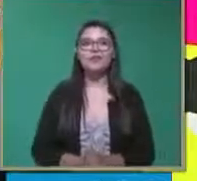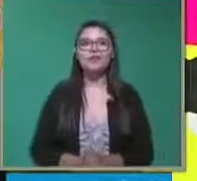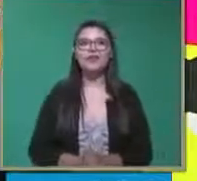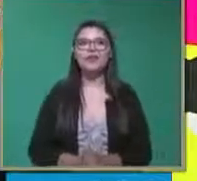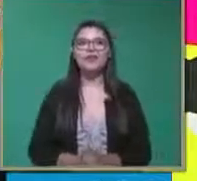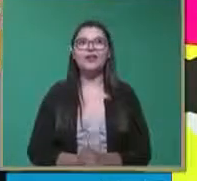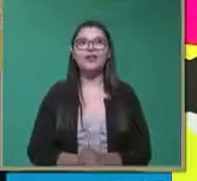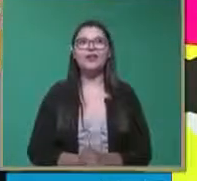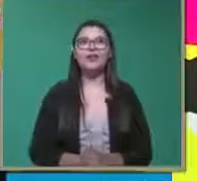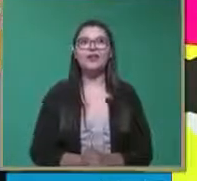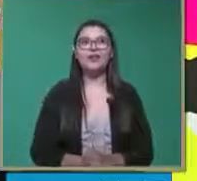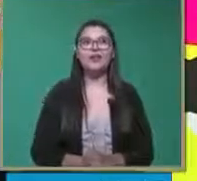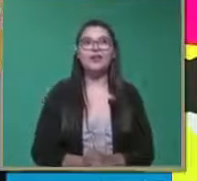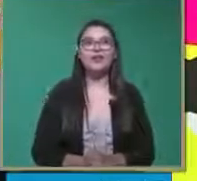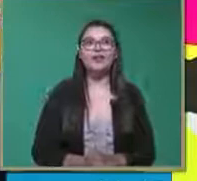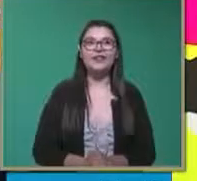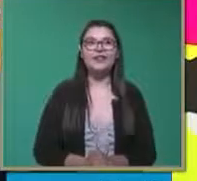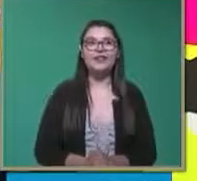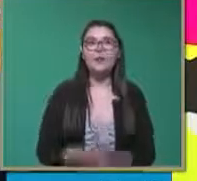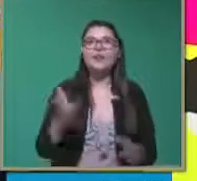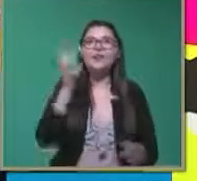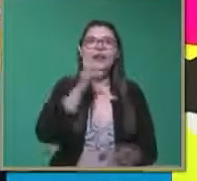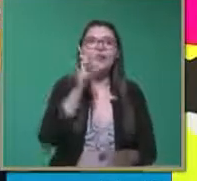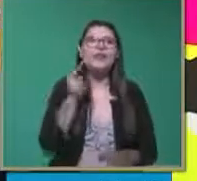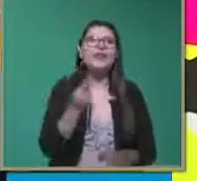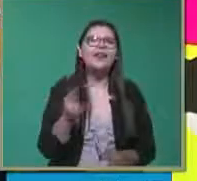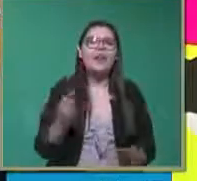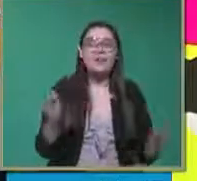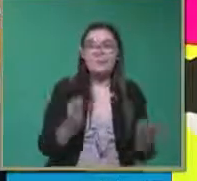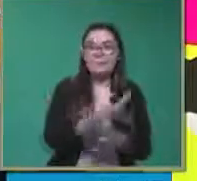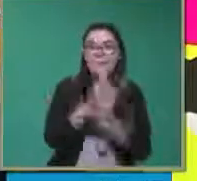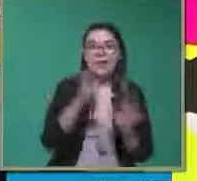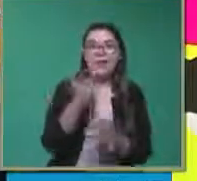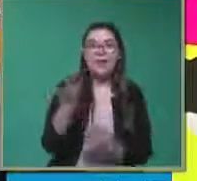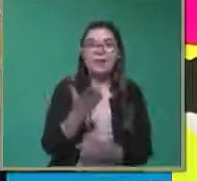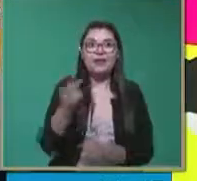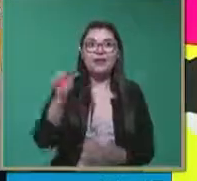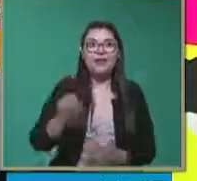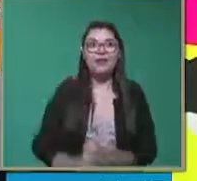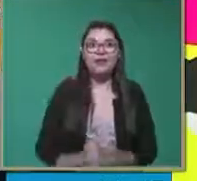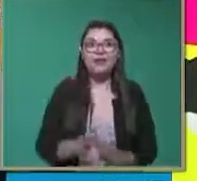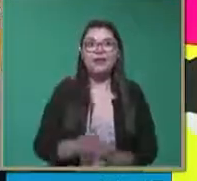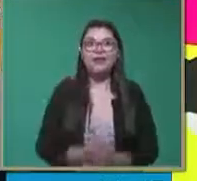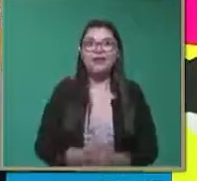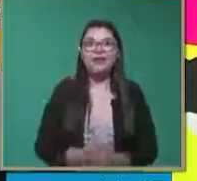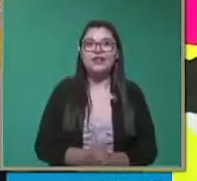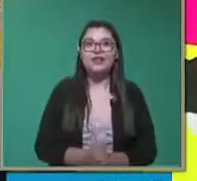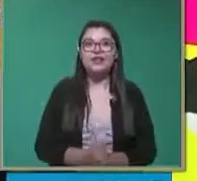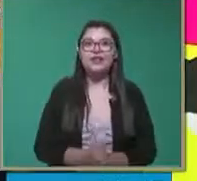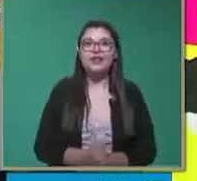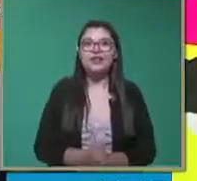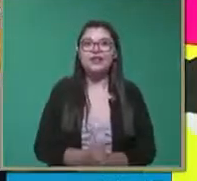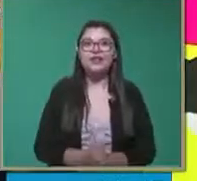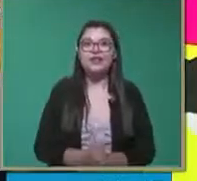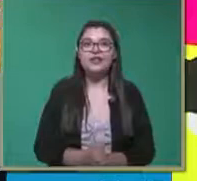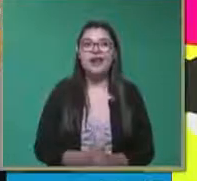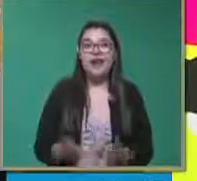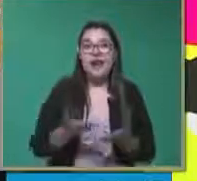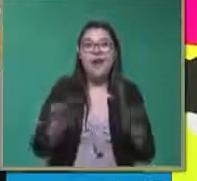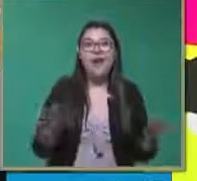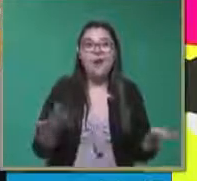claro que ¿qué magia nos vas a hacer el día de hoy? Bueno, pues como tiré, es la tercera vez que los acompaño, ya fue el Día del Niño.